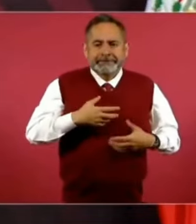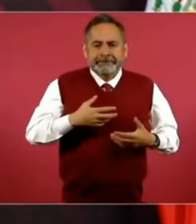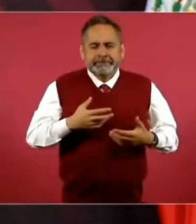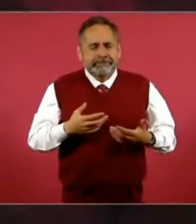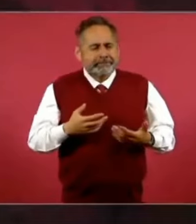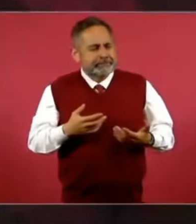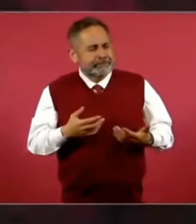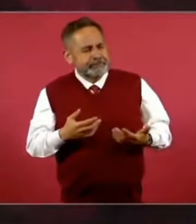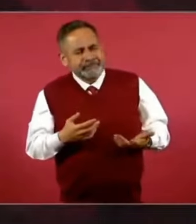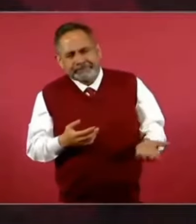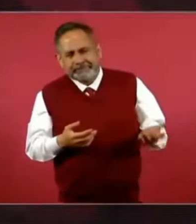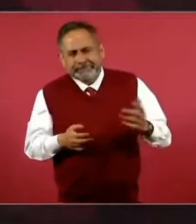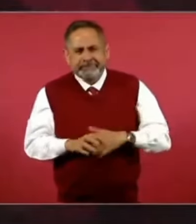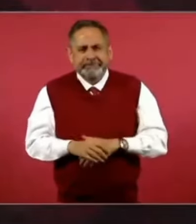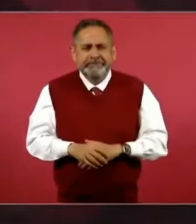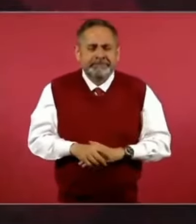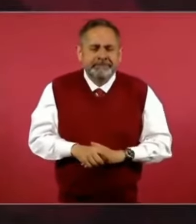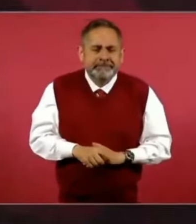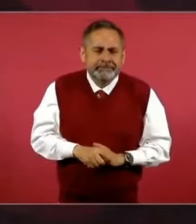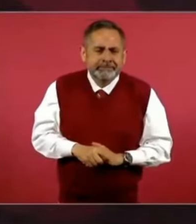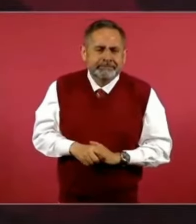Entonces,